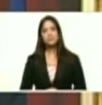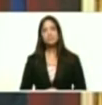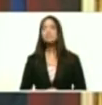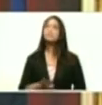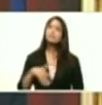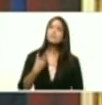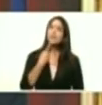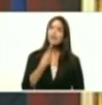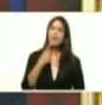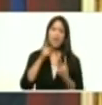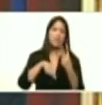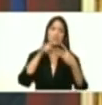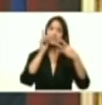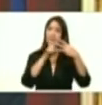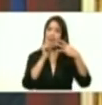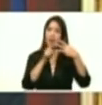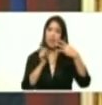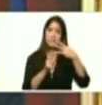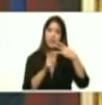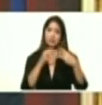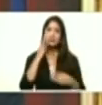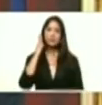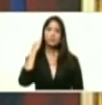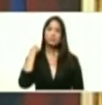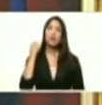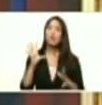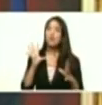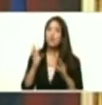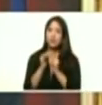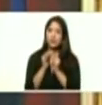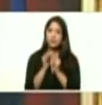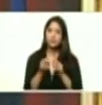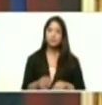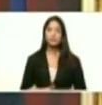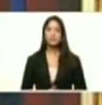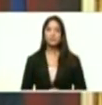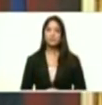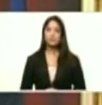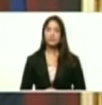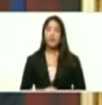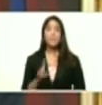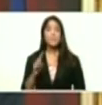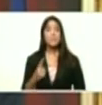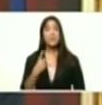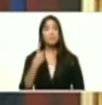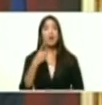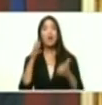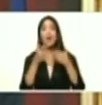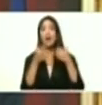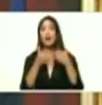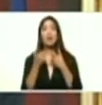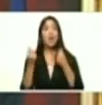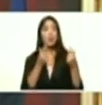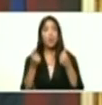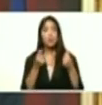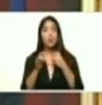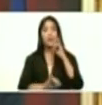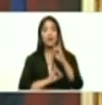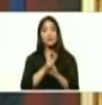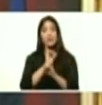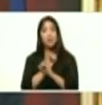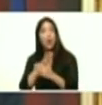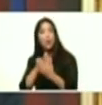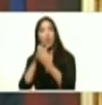pudiéramos decir tres elementos entonces, síntesis. En primer lugar, la guerra económica nacional e internacional